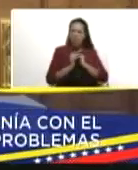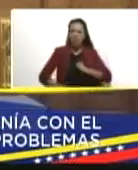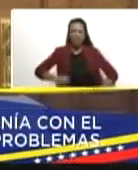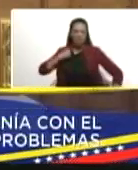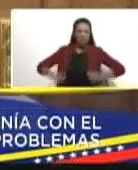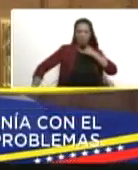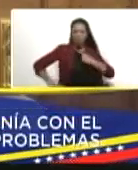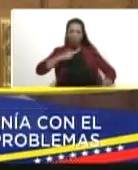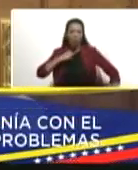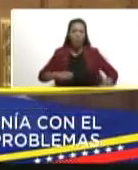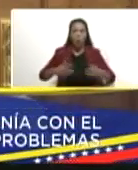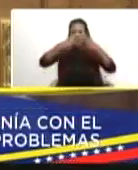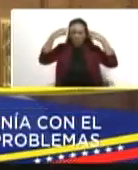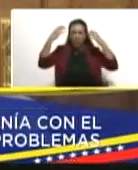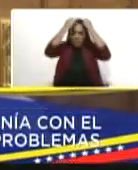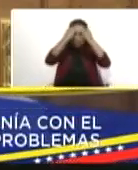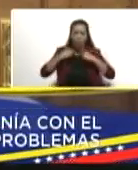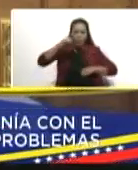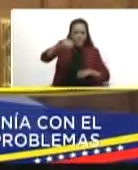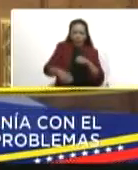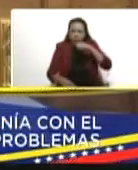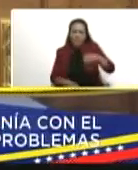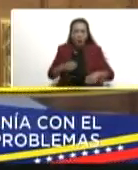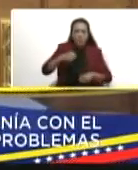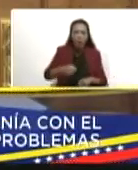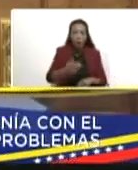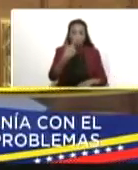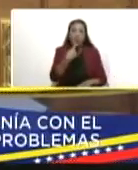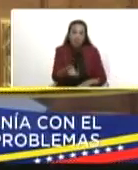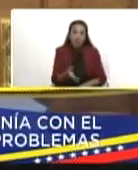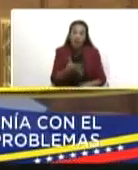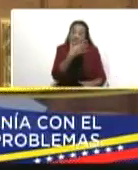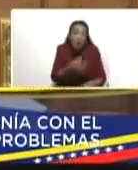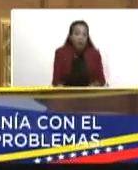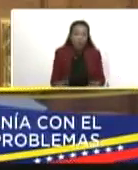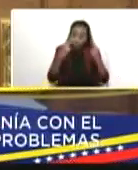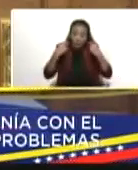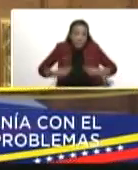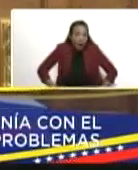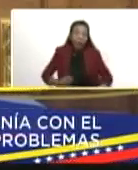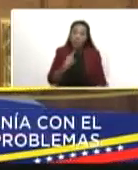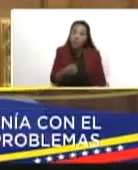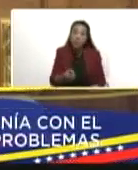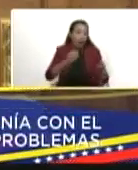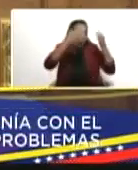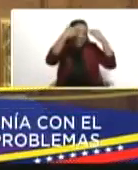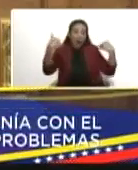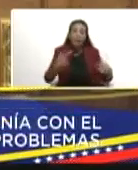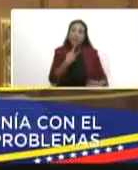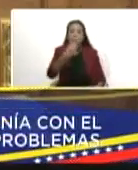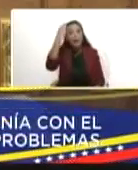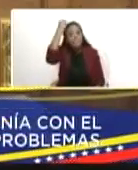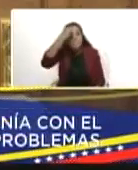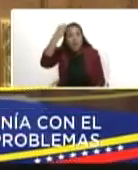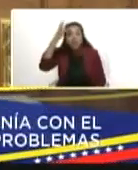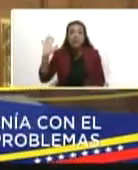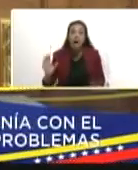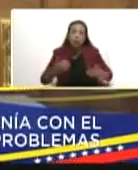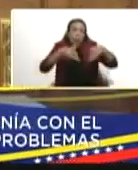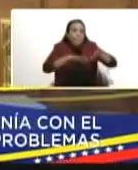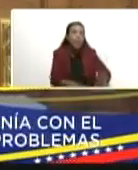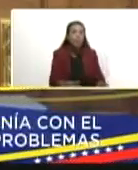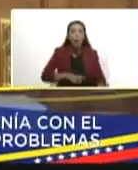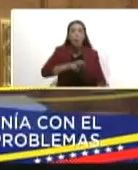o de los montañistas pudiera considerar vagamente suspender su